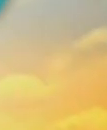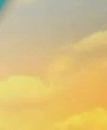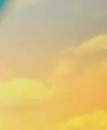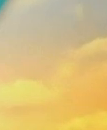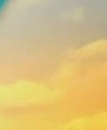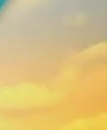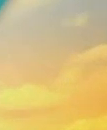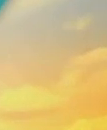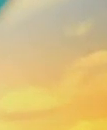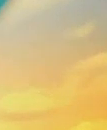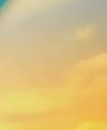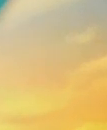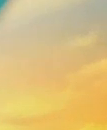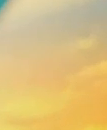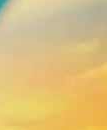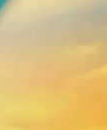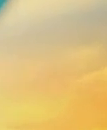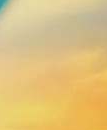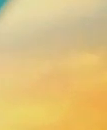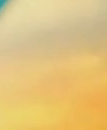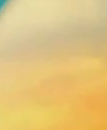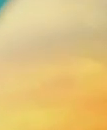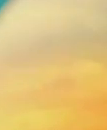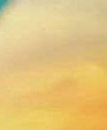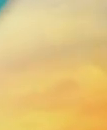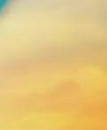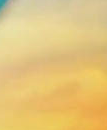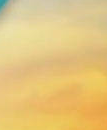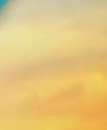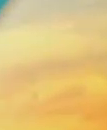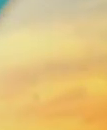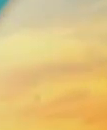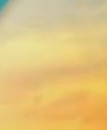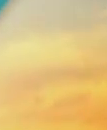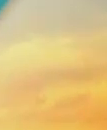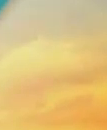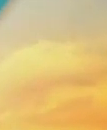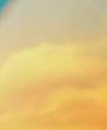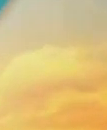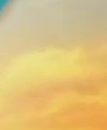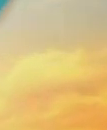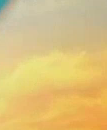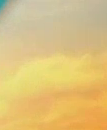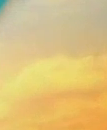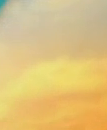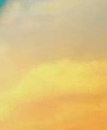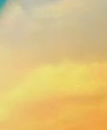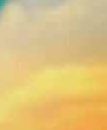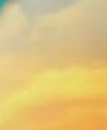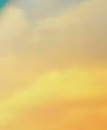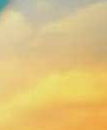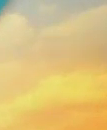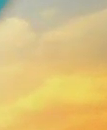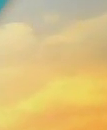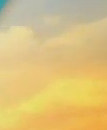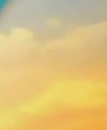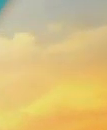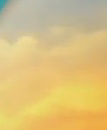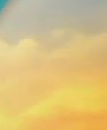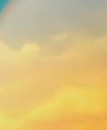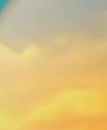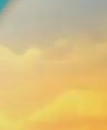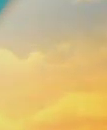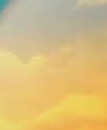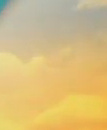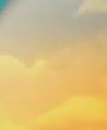días, ese viernes, sábado, domingo y lunes, nos vamos a mantener con ese cielo también abundante en ese sol, pero ya para nuestro martes es donde